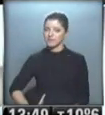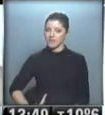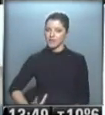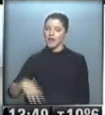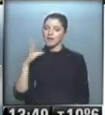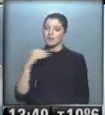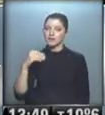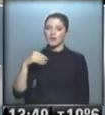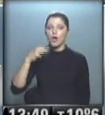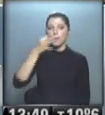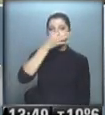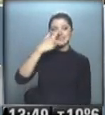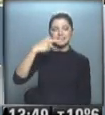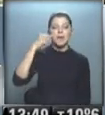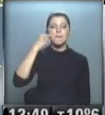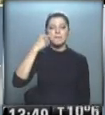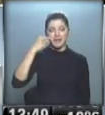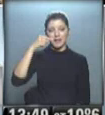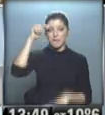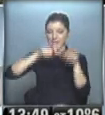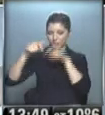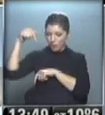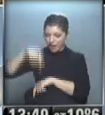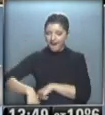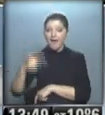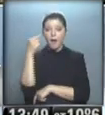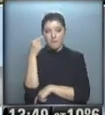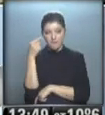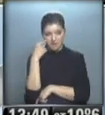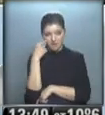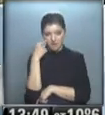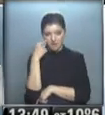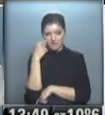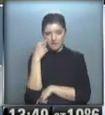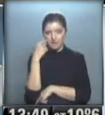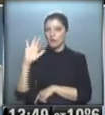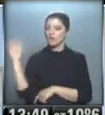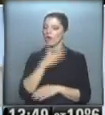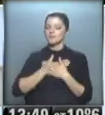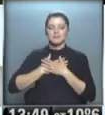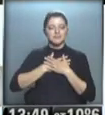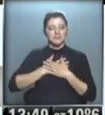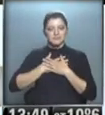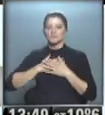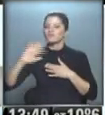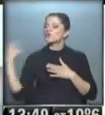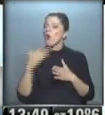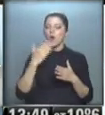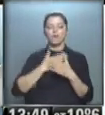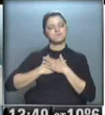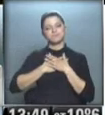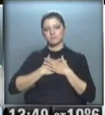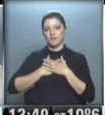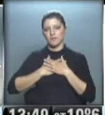los 23000 habitantes que tienen el partido de marchiquita están felices están contentos